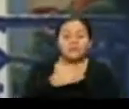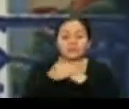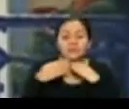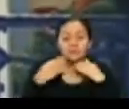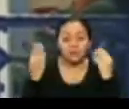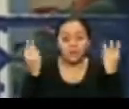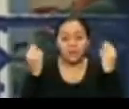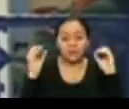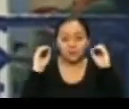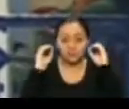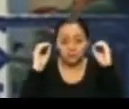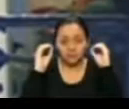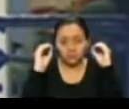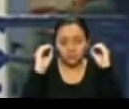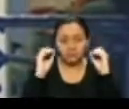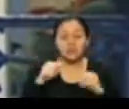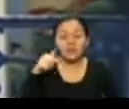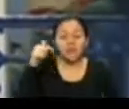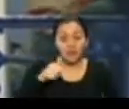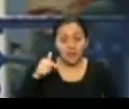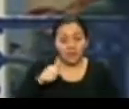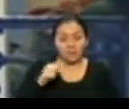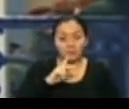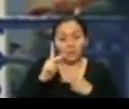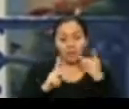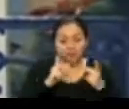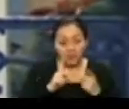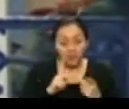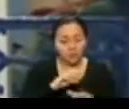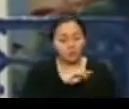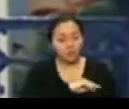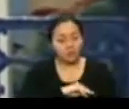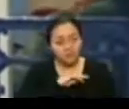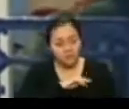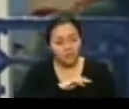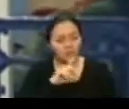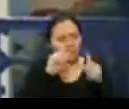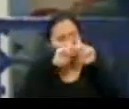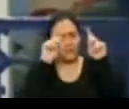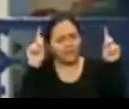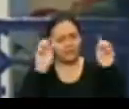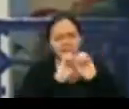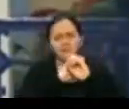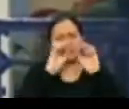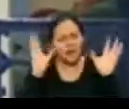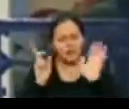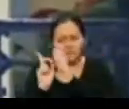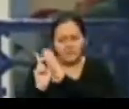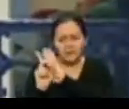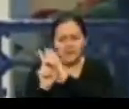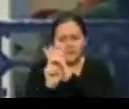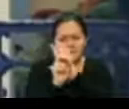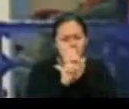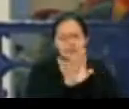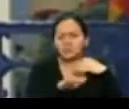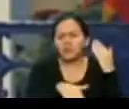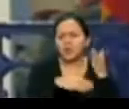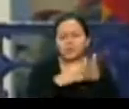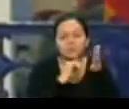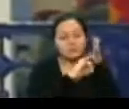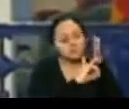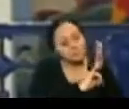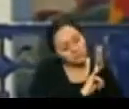contrario, sus gobiernos locales, sus empresas, evidencian que todos han vivido el